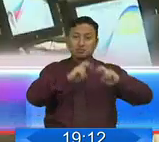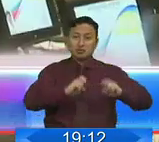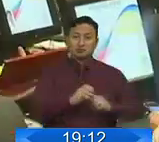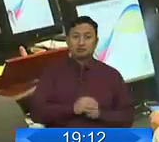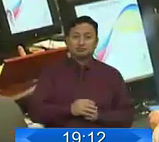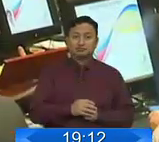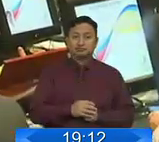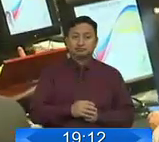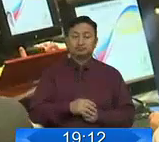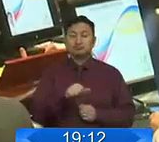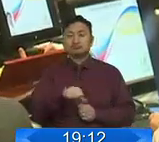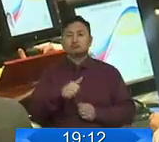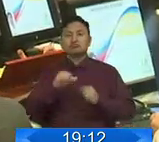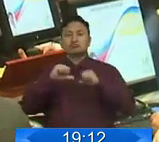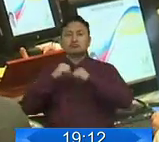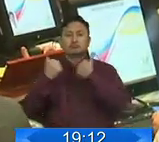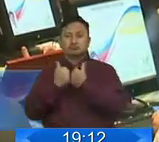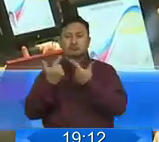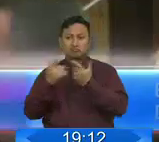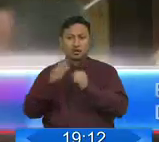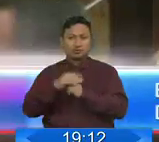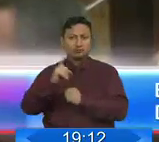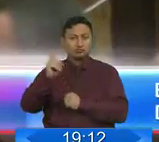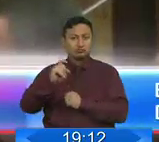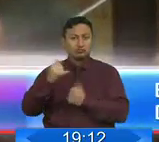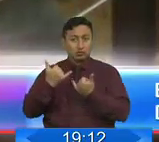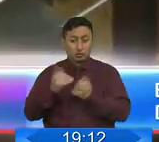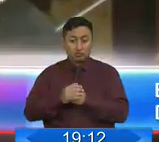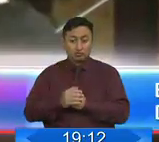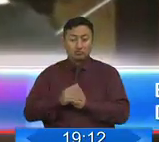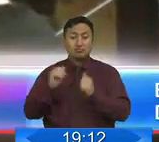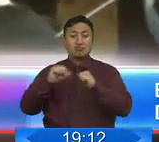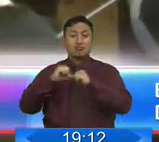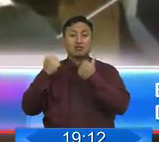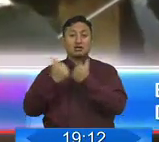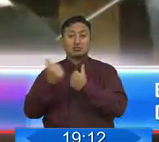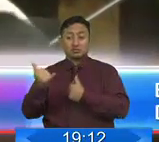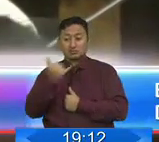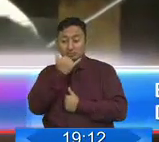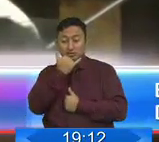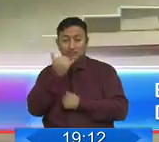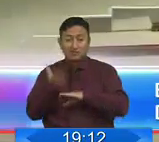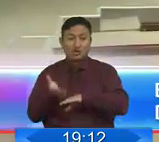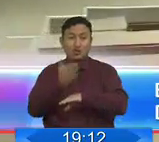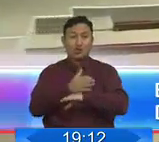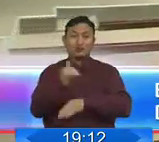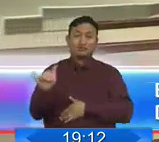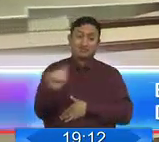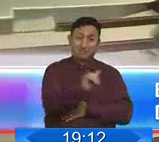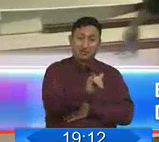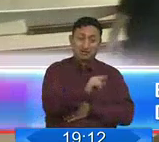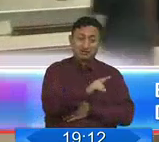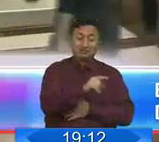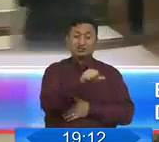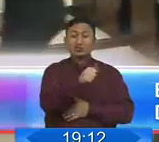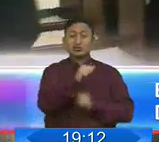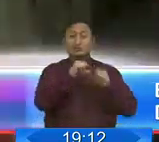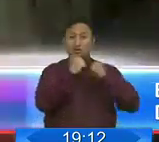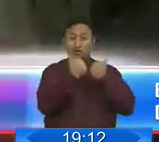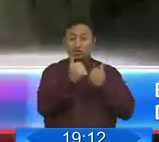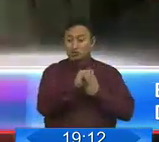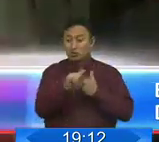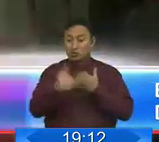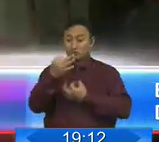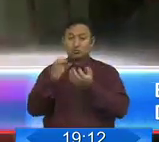Pero hay otros que ya han adelantado la necesidad de que se sancione a los legisladores con la misma vara con la que se ha medido en otros casos. No